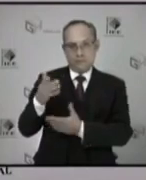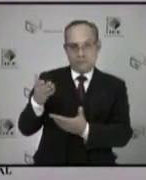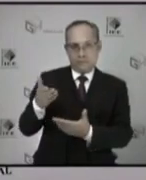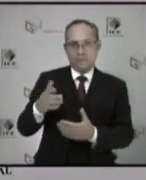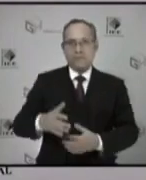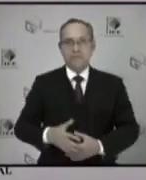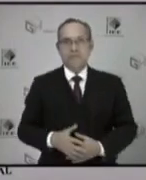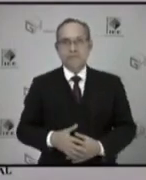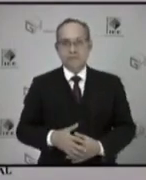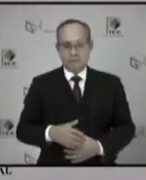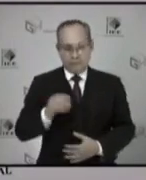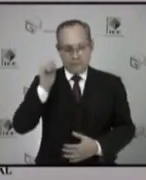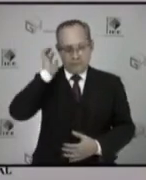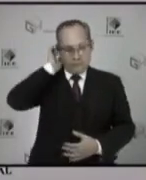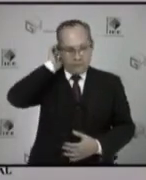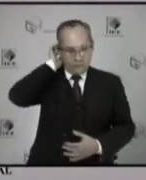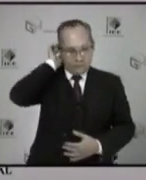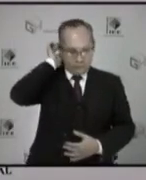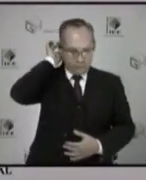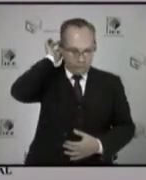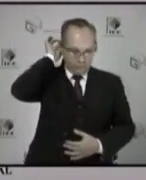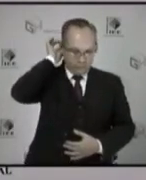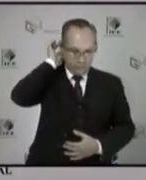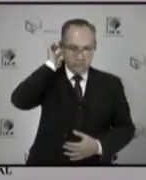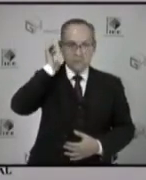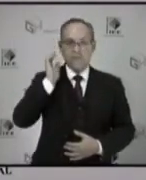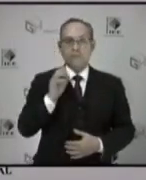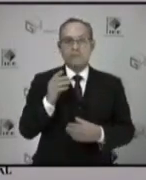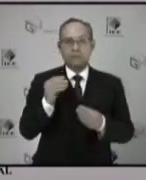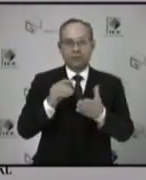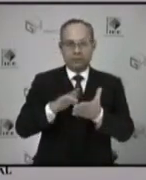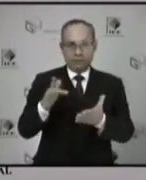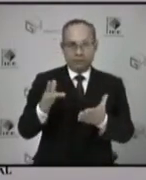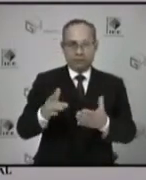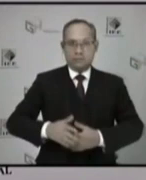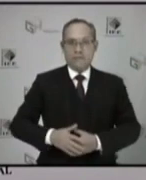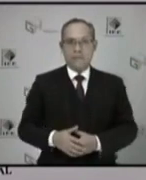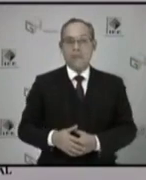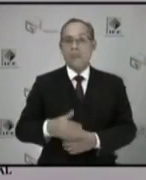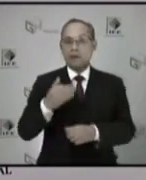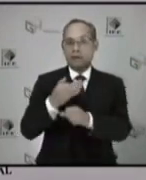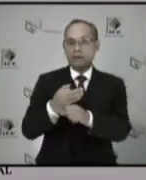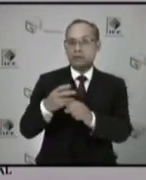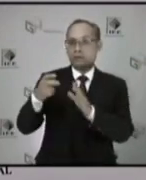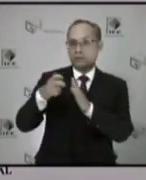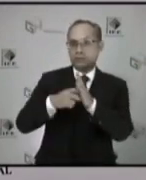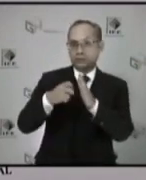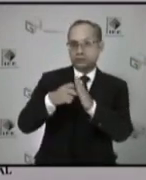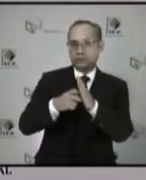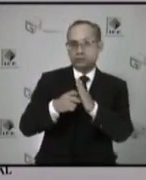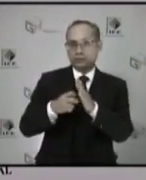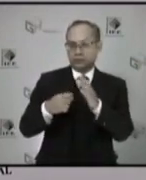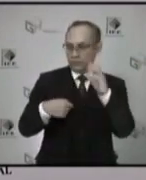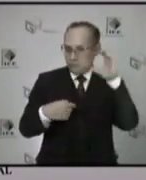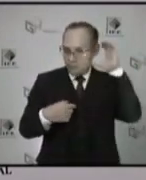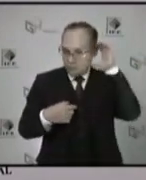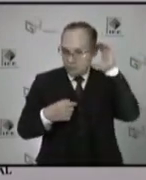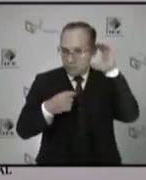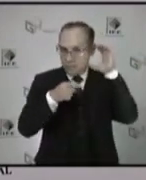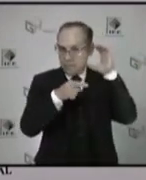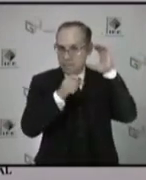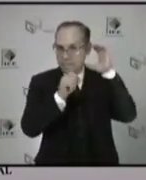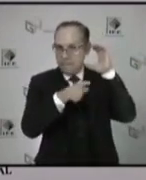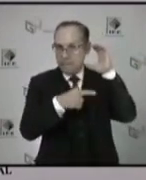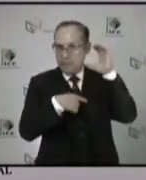Solamente para corregir, yo pensé, he escuchado muchas cosas del candidato Menchaca, pues